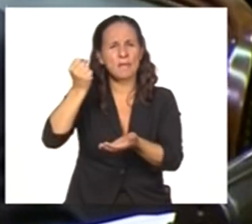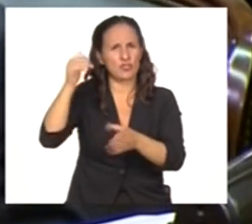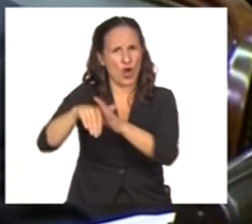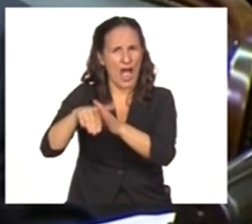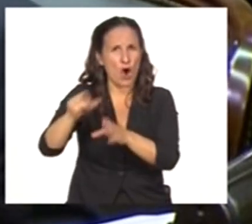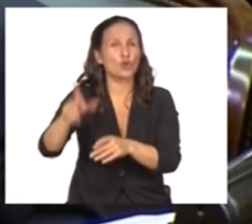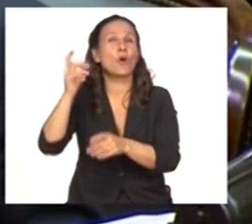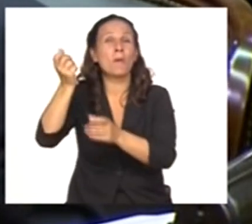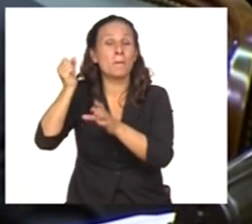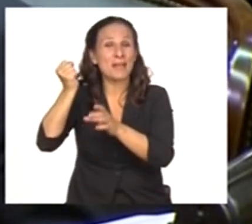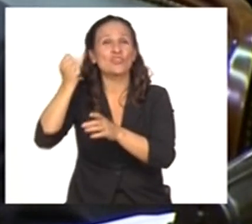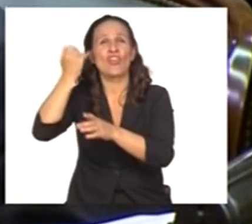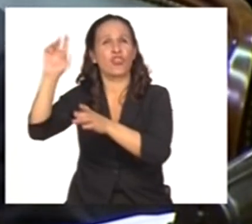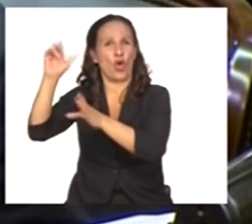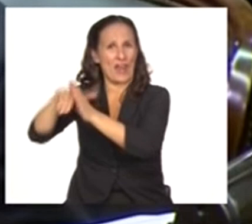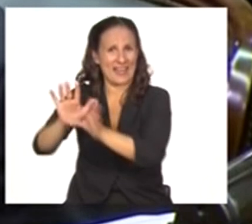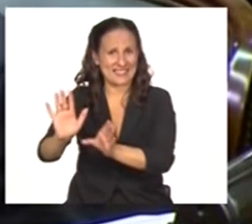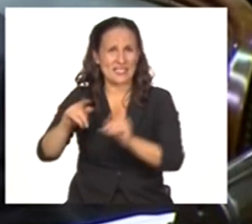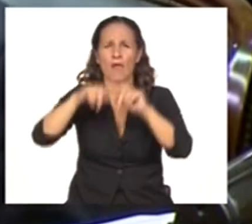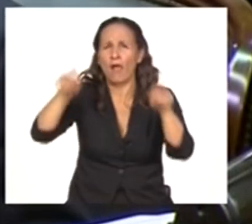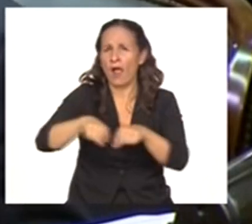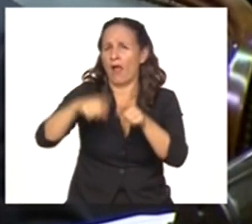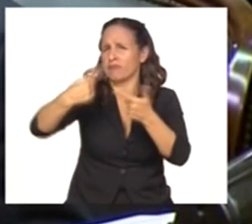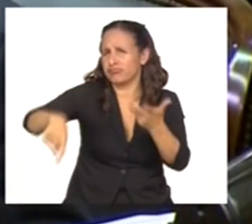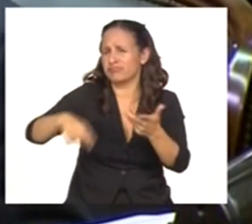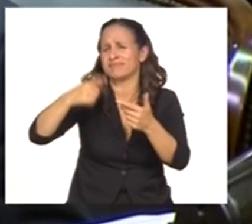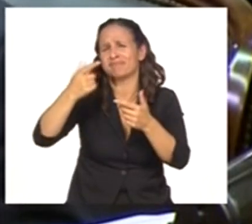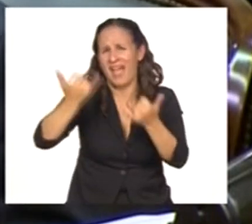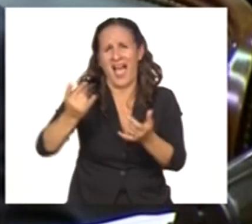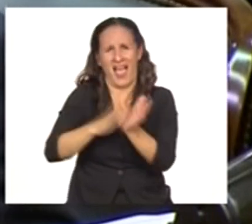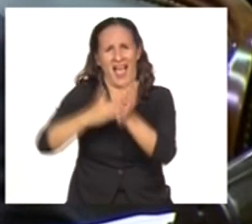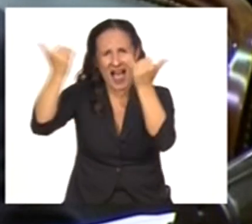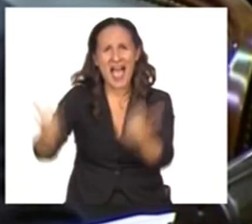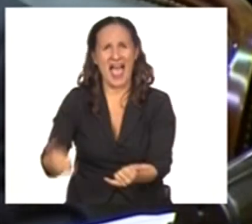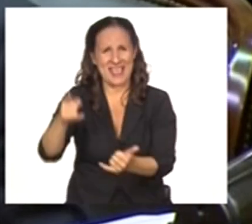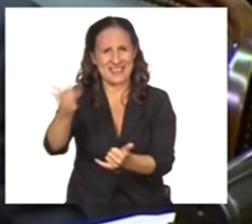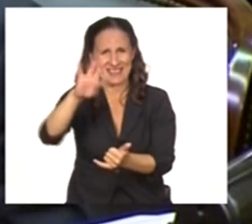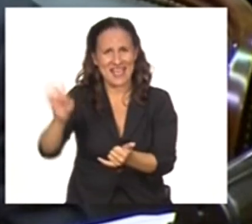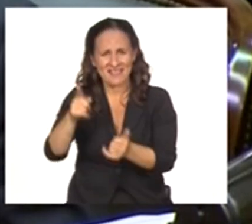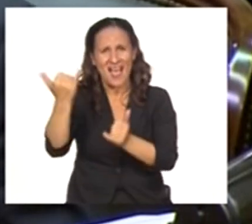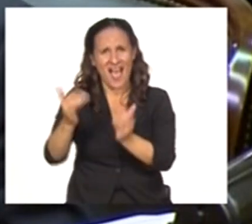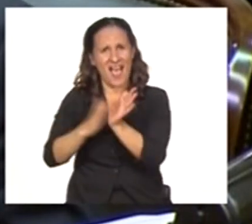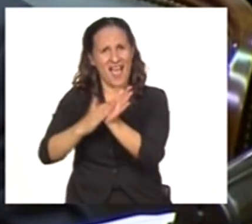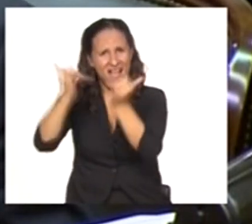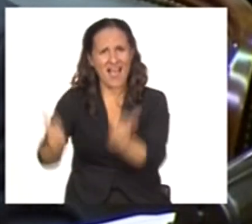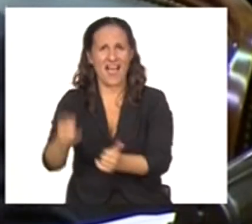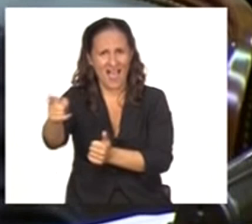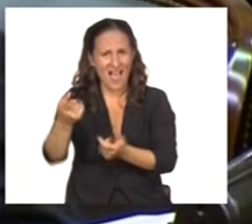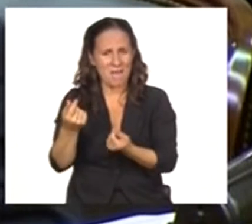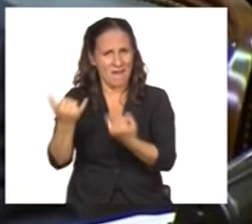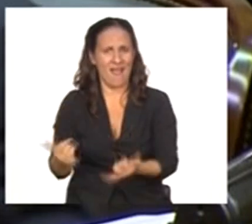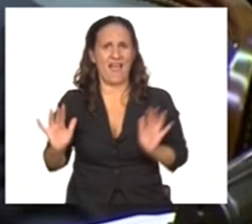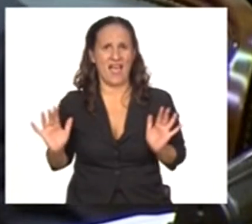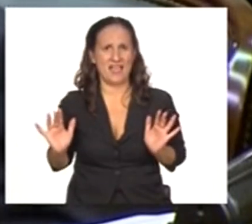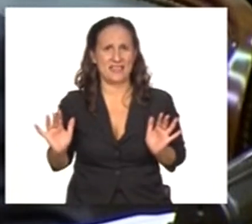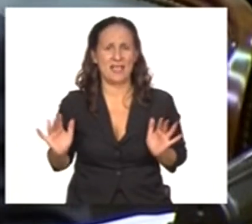en dólares, con títulos públicos, con liquidez. Ese es el respaldo del sistema previsional. Seguro con